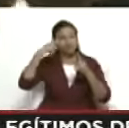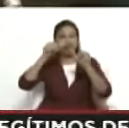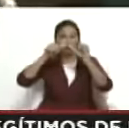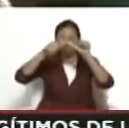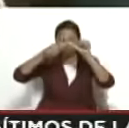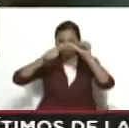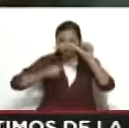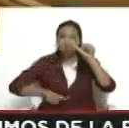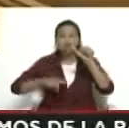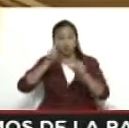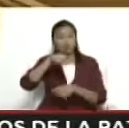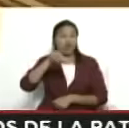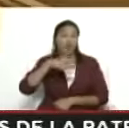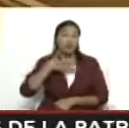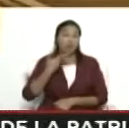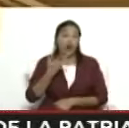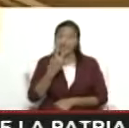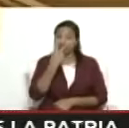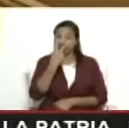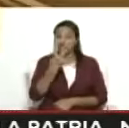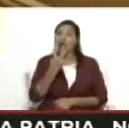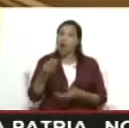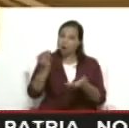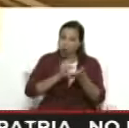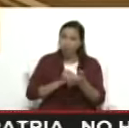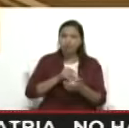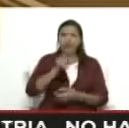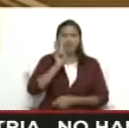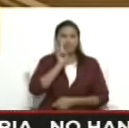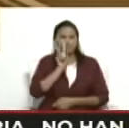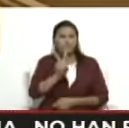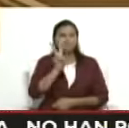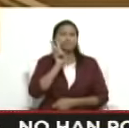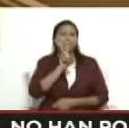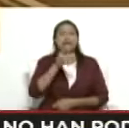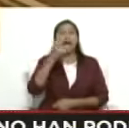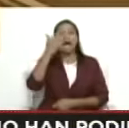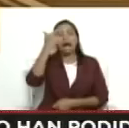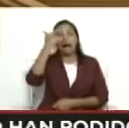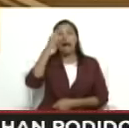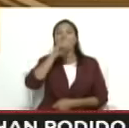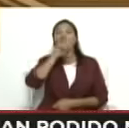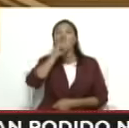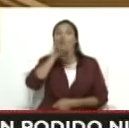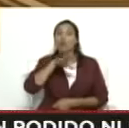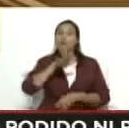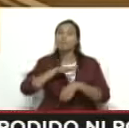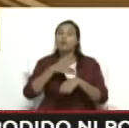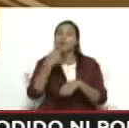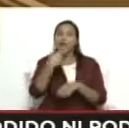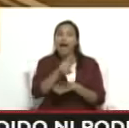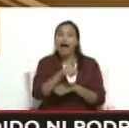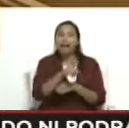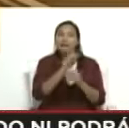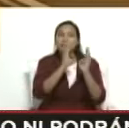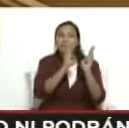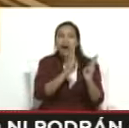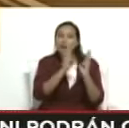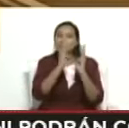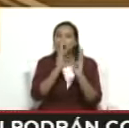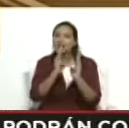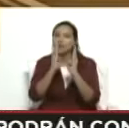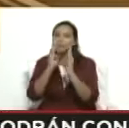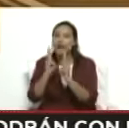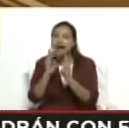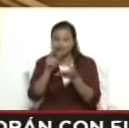verlo, reverlo y volverlo a ver, porque uno va consiguiendo cosas, ¿eh? va